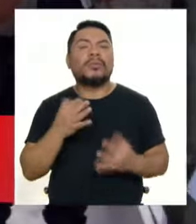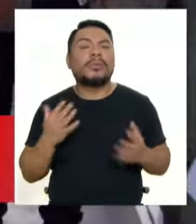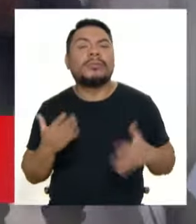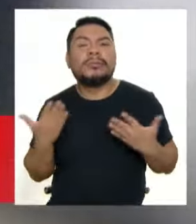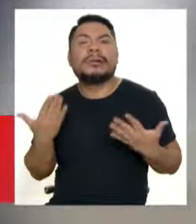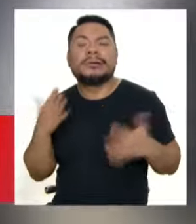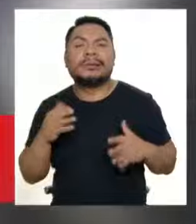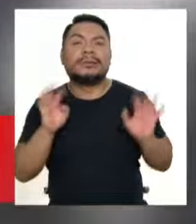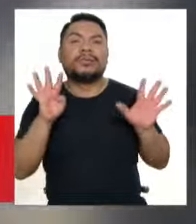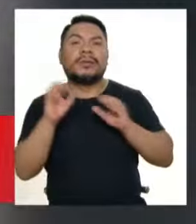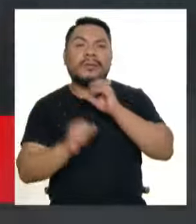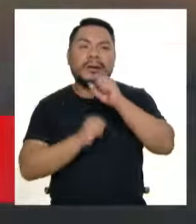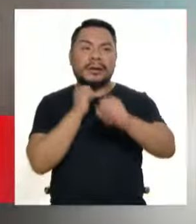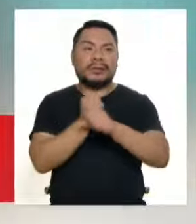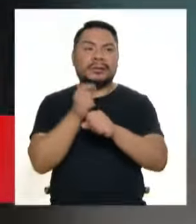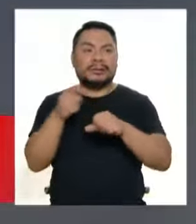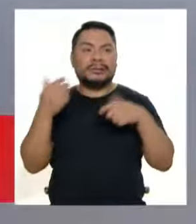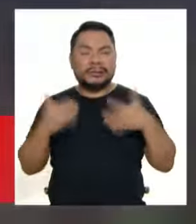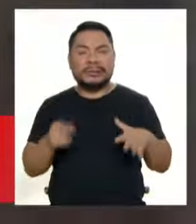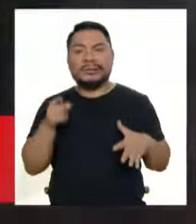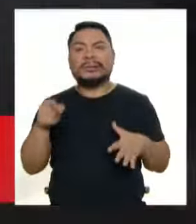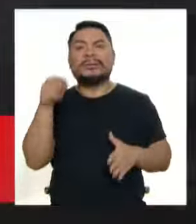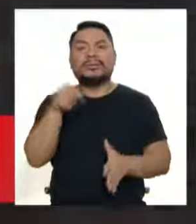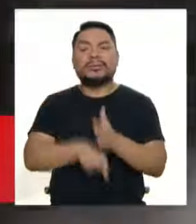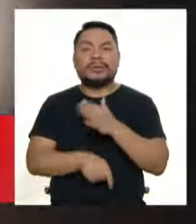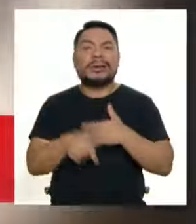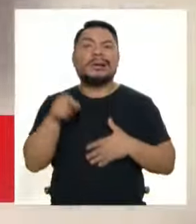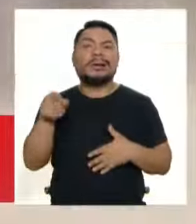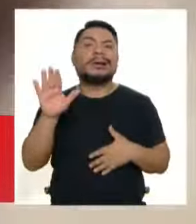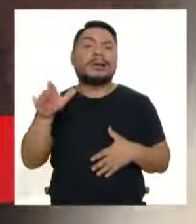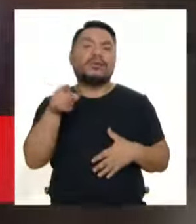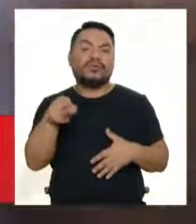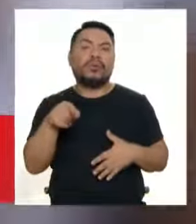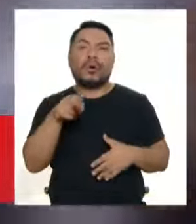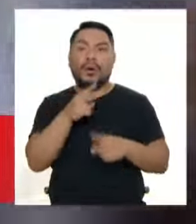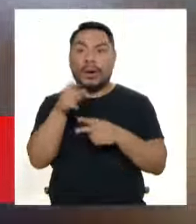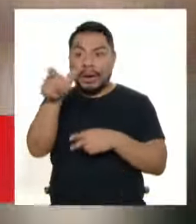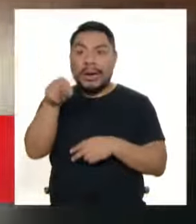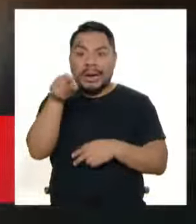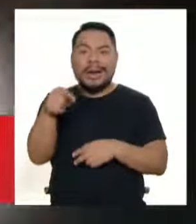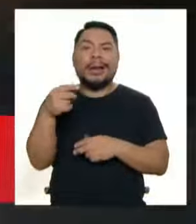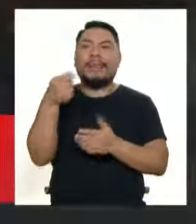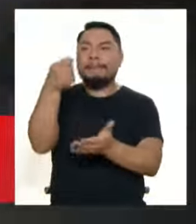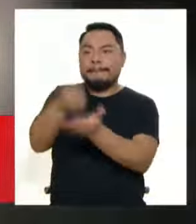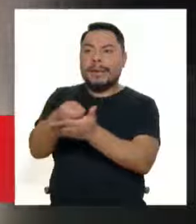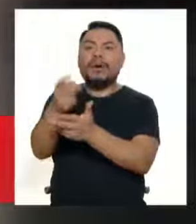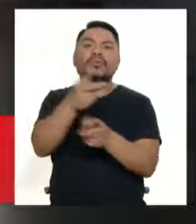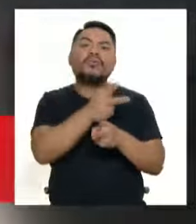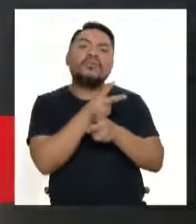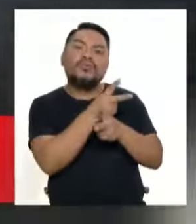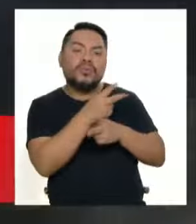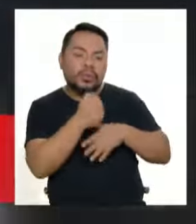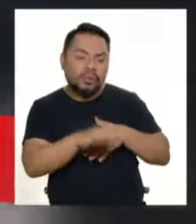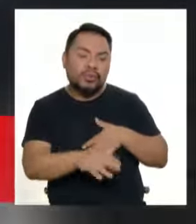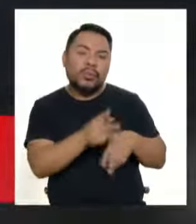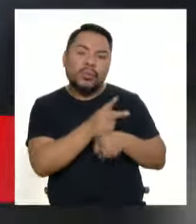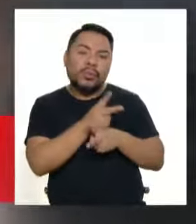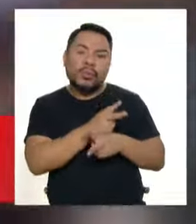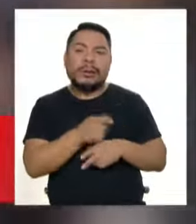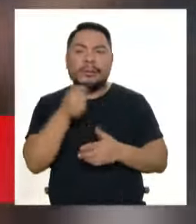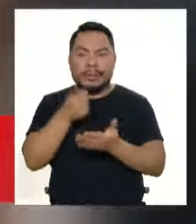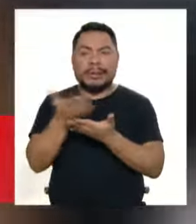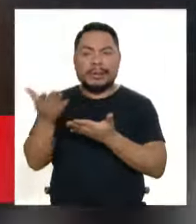que hace 9 años haya sido asesinada por su niñera, la persona que estaba a cargo de su cuidado.